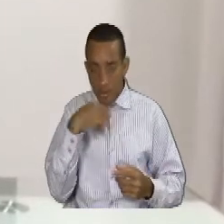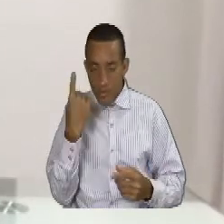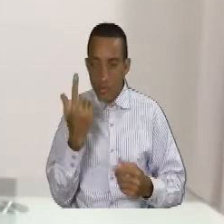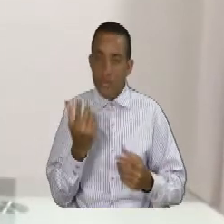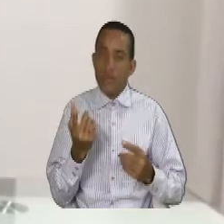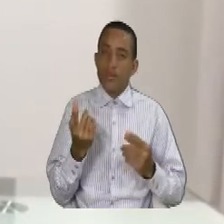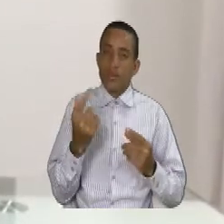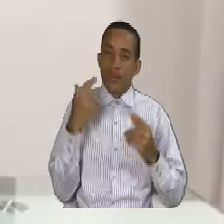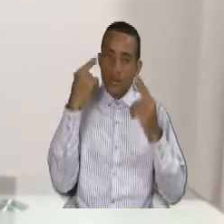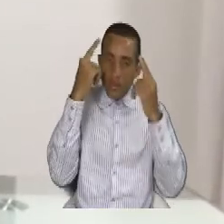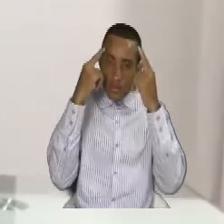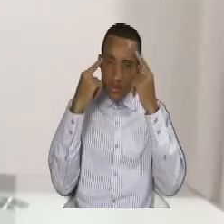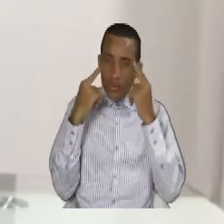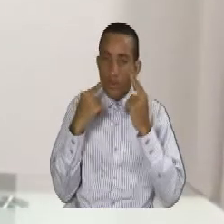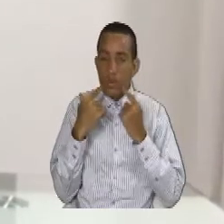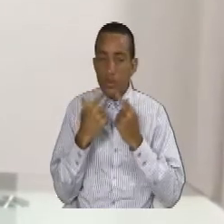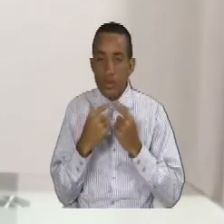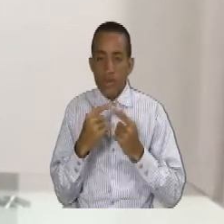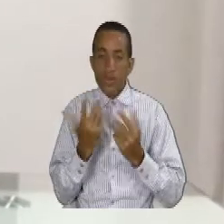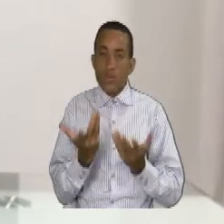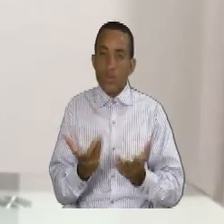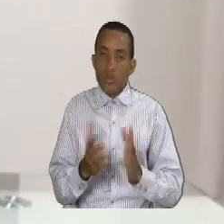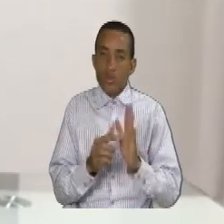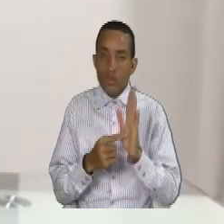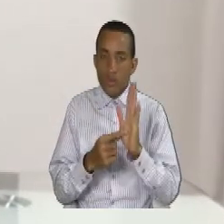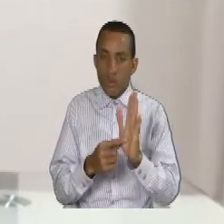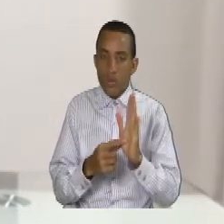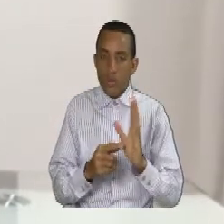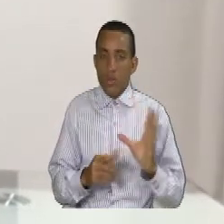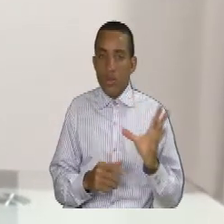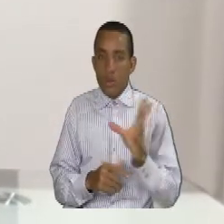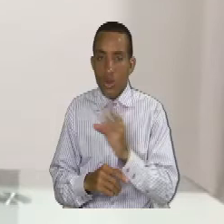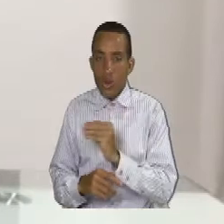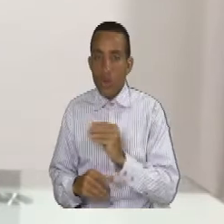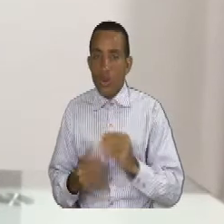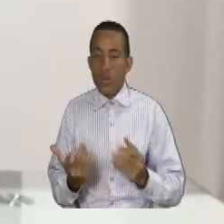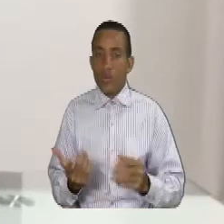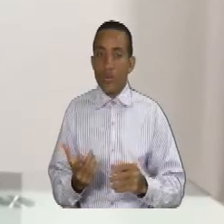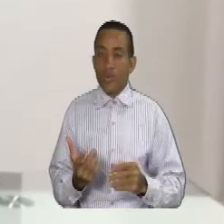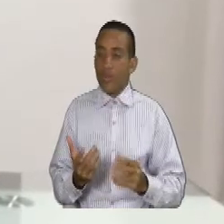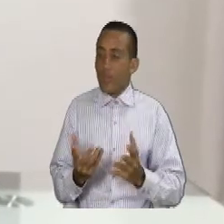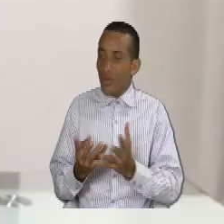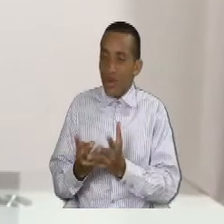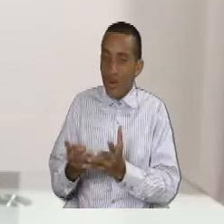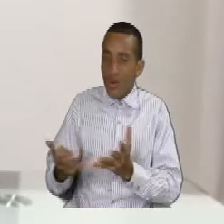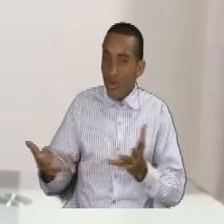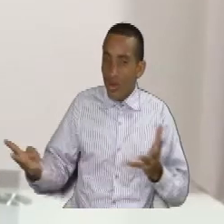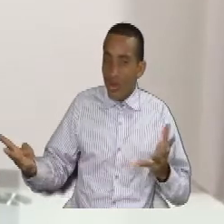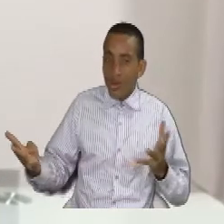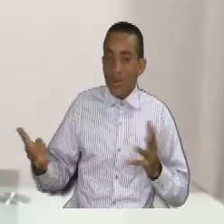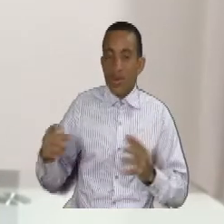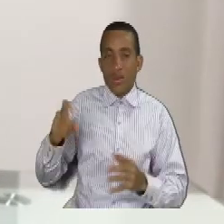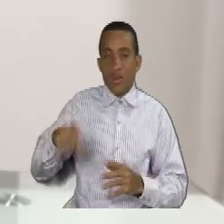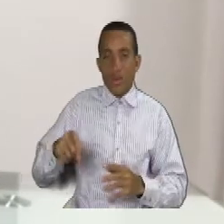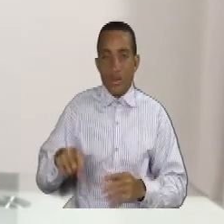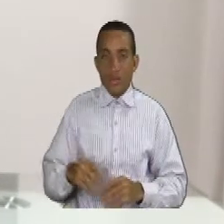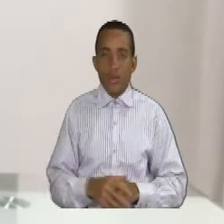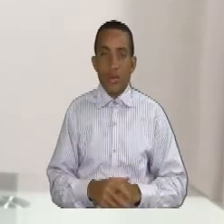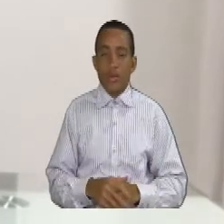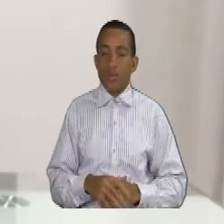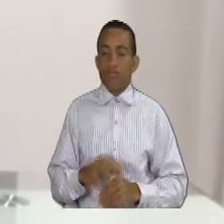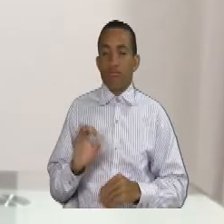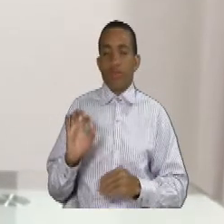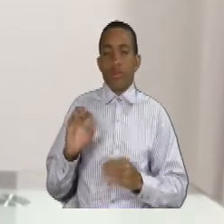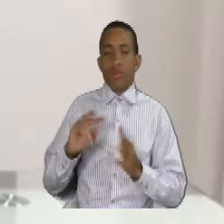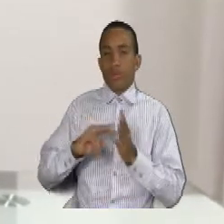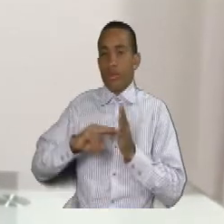servicios prestamos en estas áreas? Prestamos todos los aparatos o aparatología que está de última punta en el